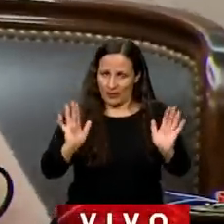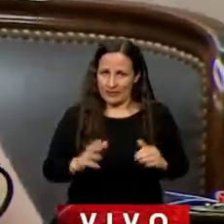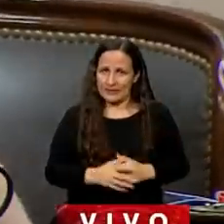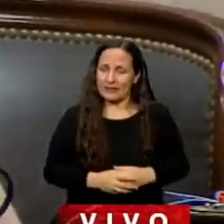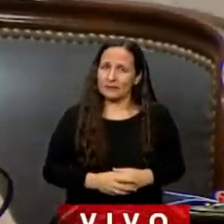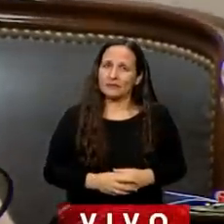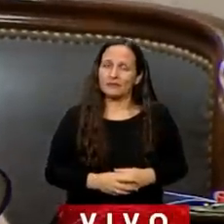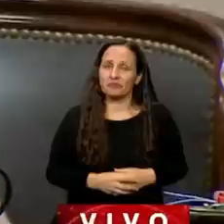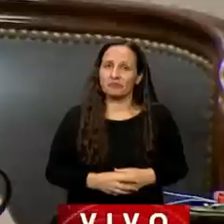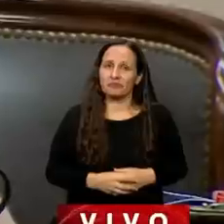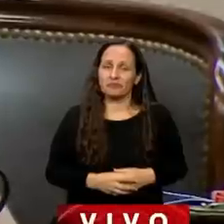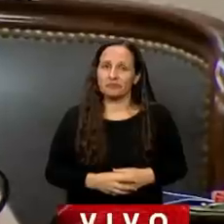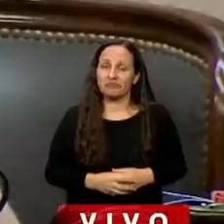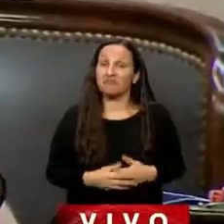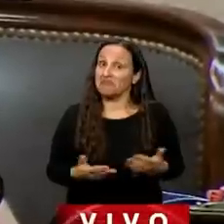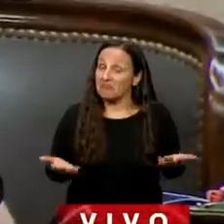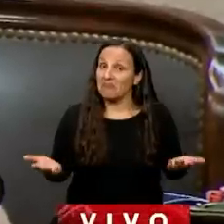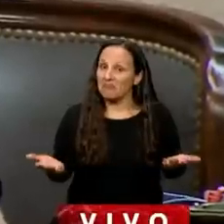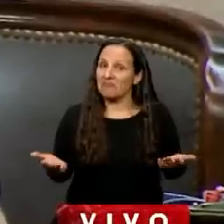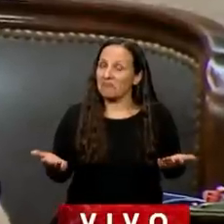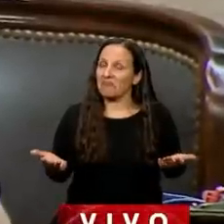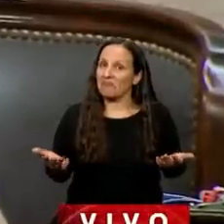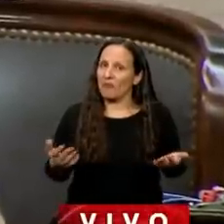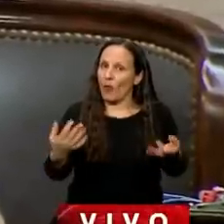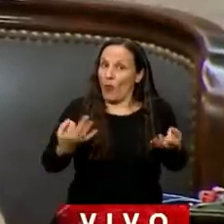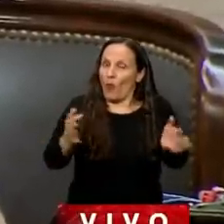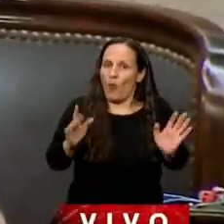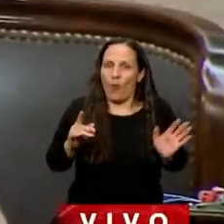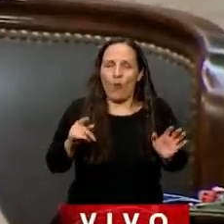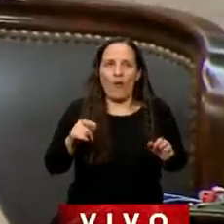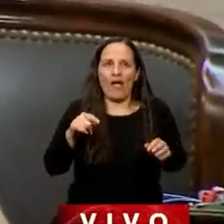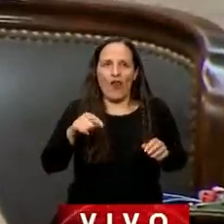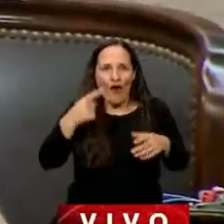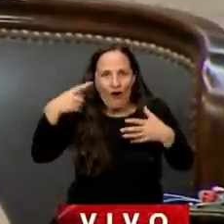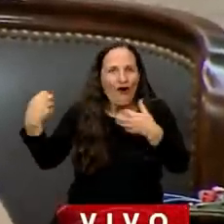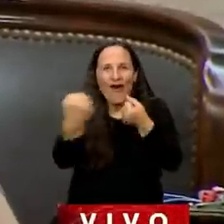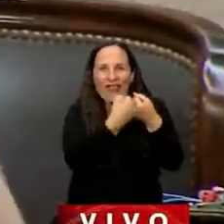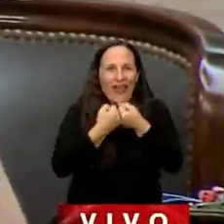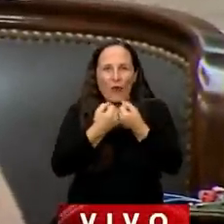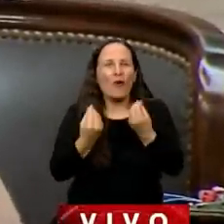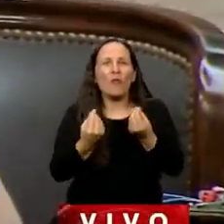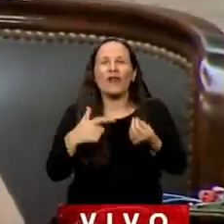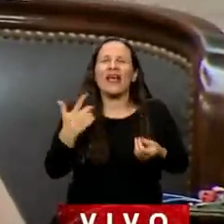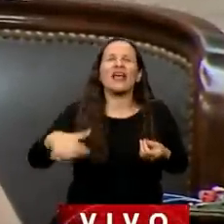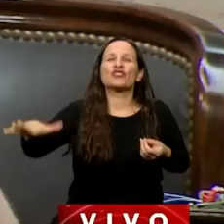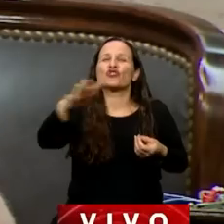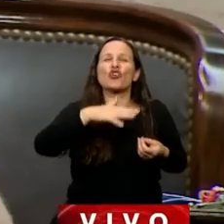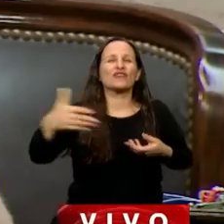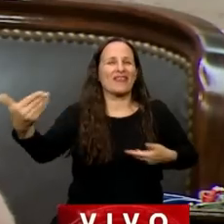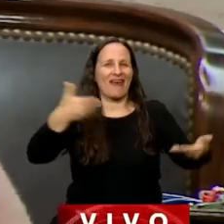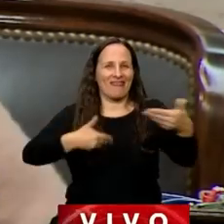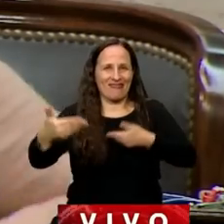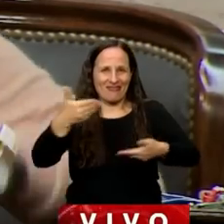Qué bueno que podamos en un punto ponernos de acuerdo, porque es lo que la sociedad nos reclama.